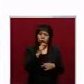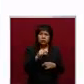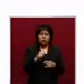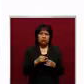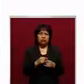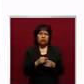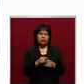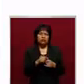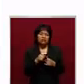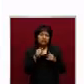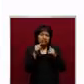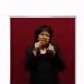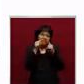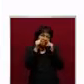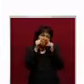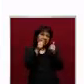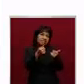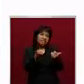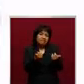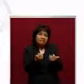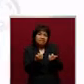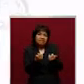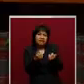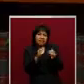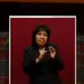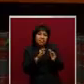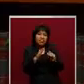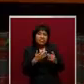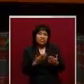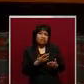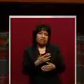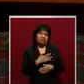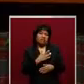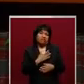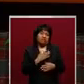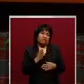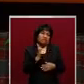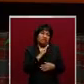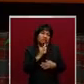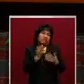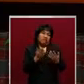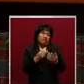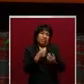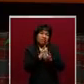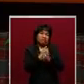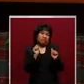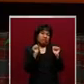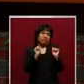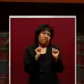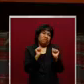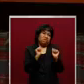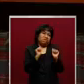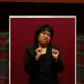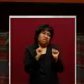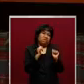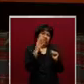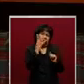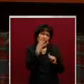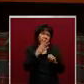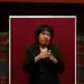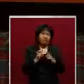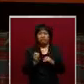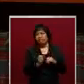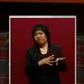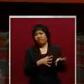encuentra atractivo, no le encuentra razón y sentido a lo que estoy aprendiendo, pues me aburro y lo dejo.